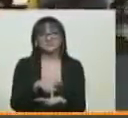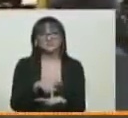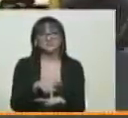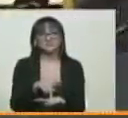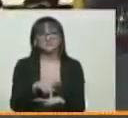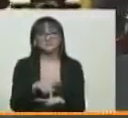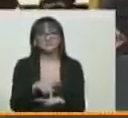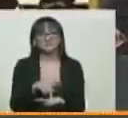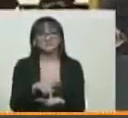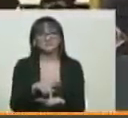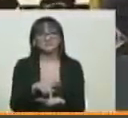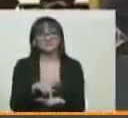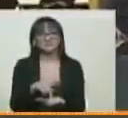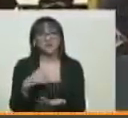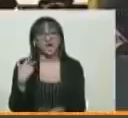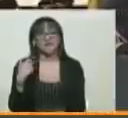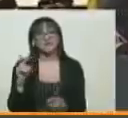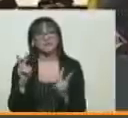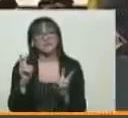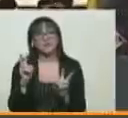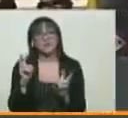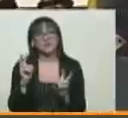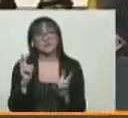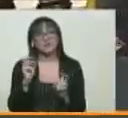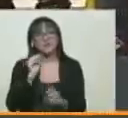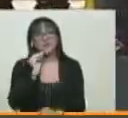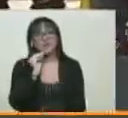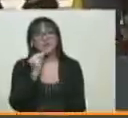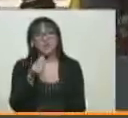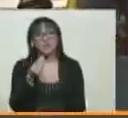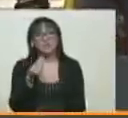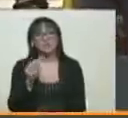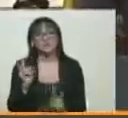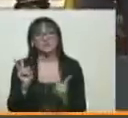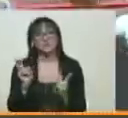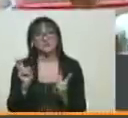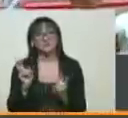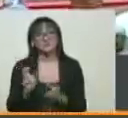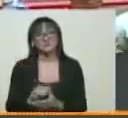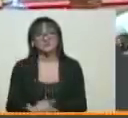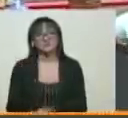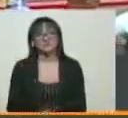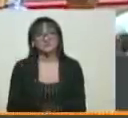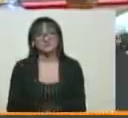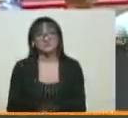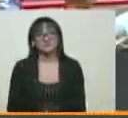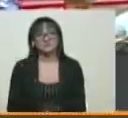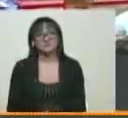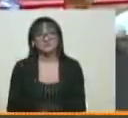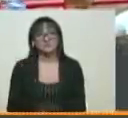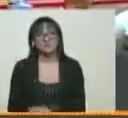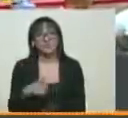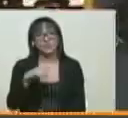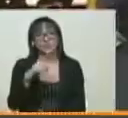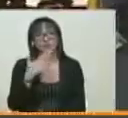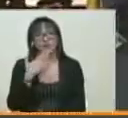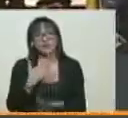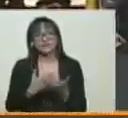Yo era un candidato novato. Era un novato, un novatico. Y ustedes me dieron su